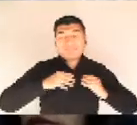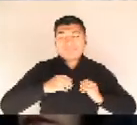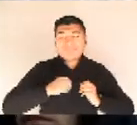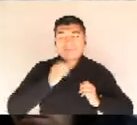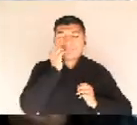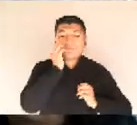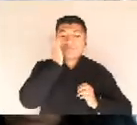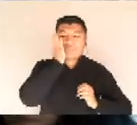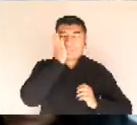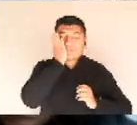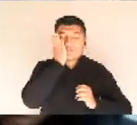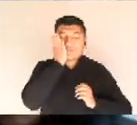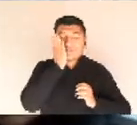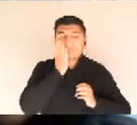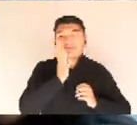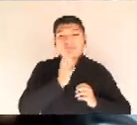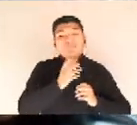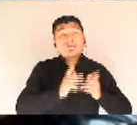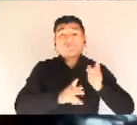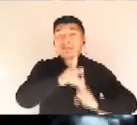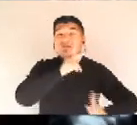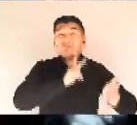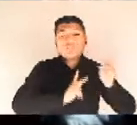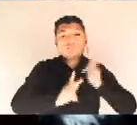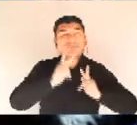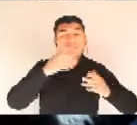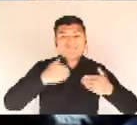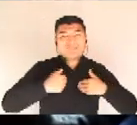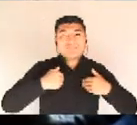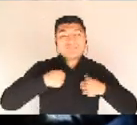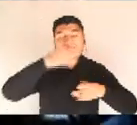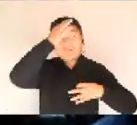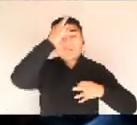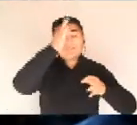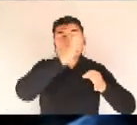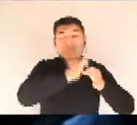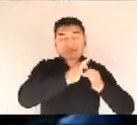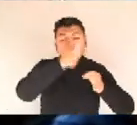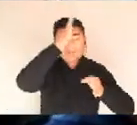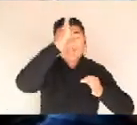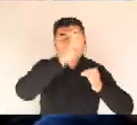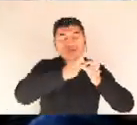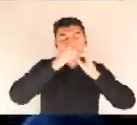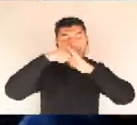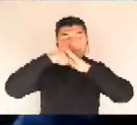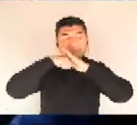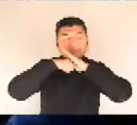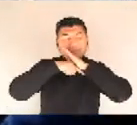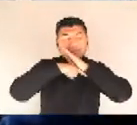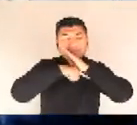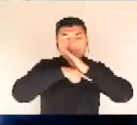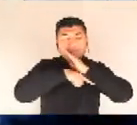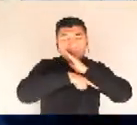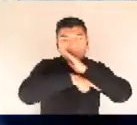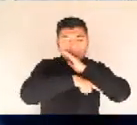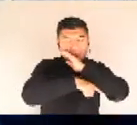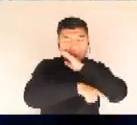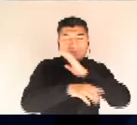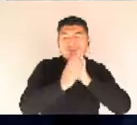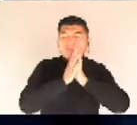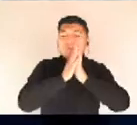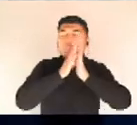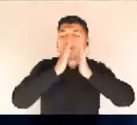generosa es gente que tiene fe y que tiene fe profunda y que tiene una devoción